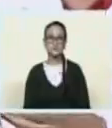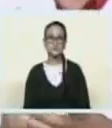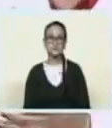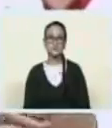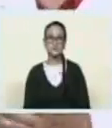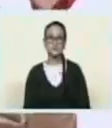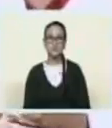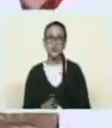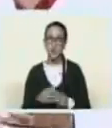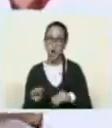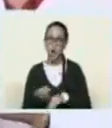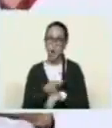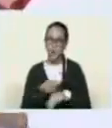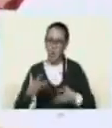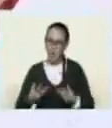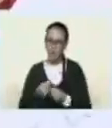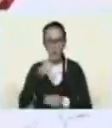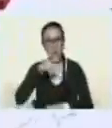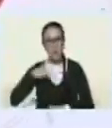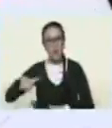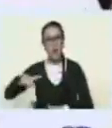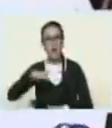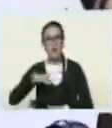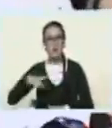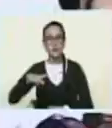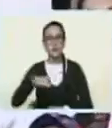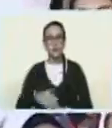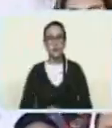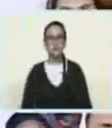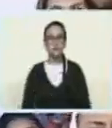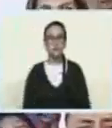Y vayamos a gobernar con el pueblo.